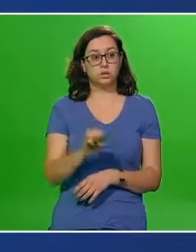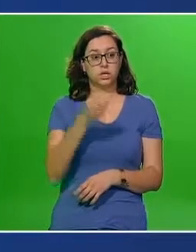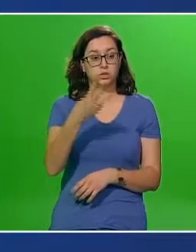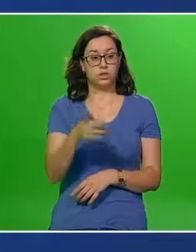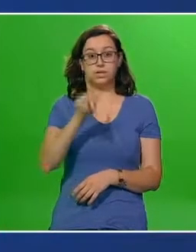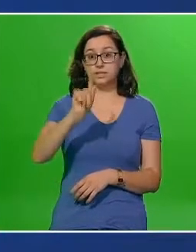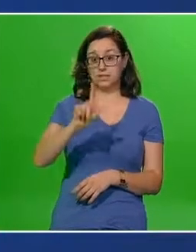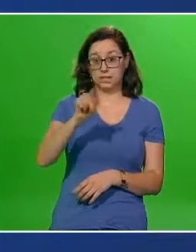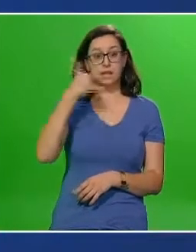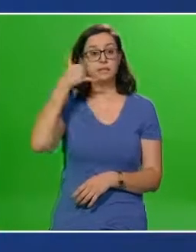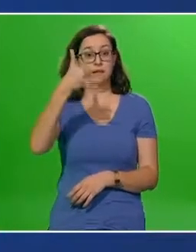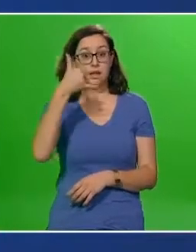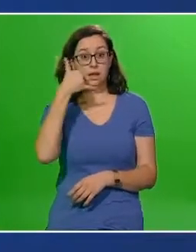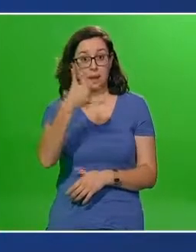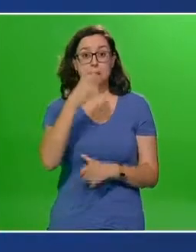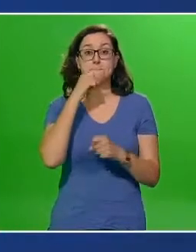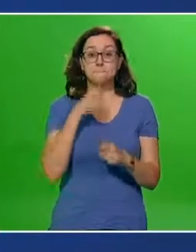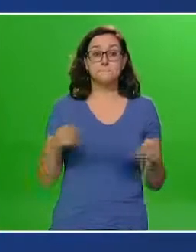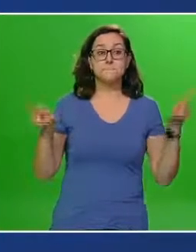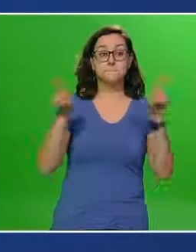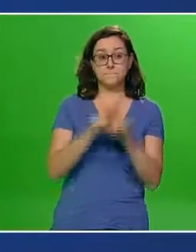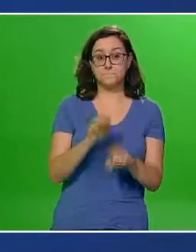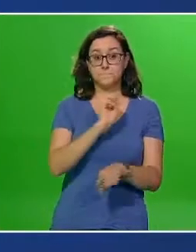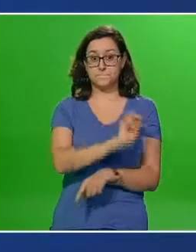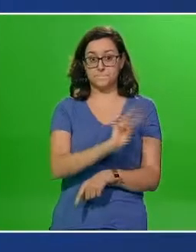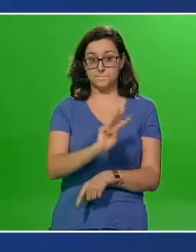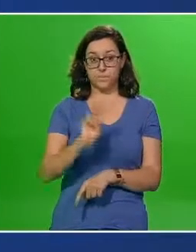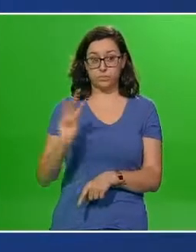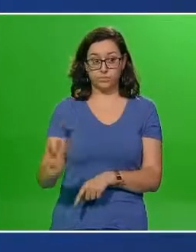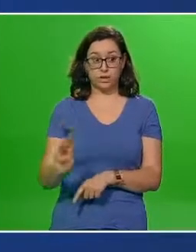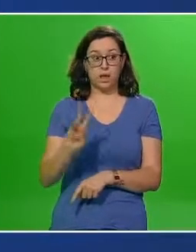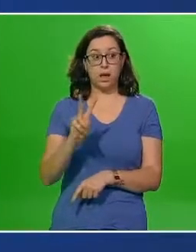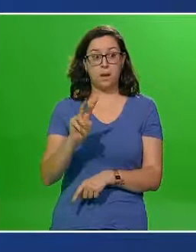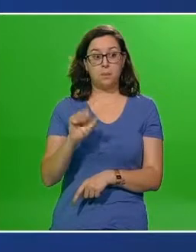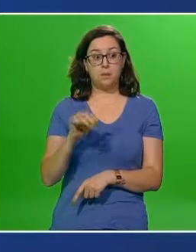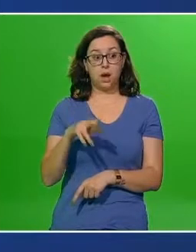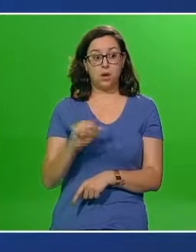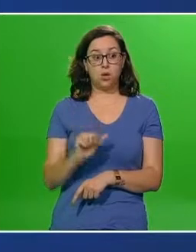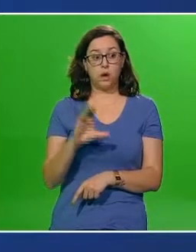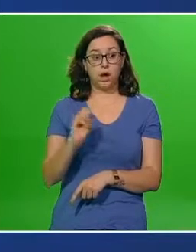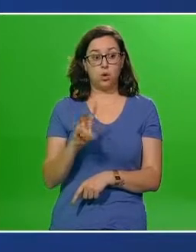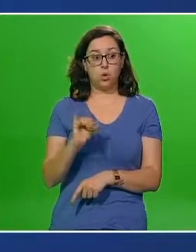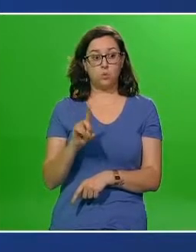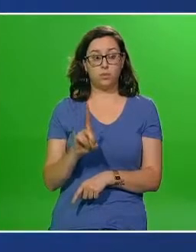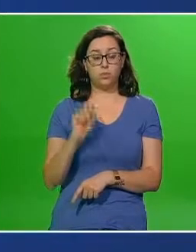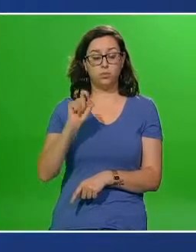03 70. También visitar la página web